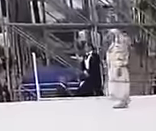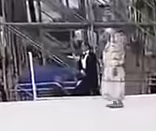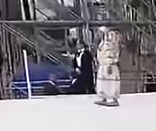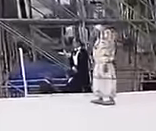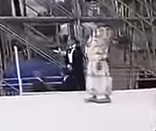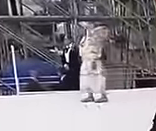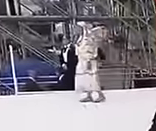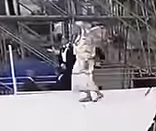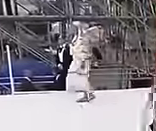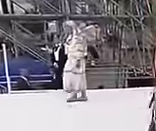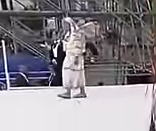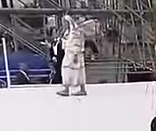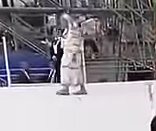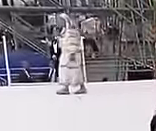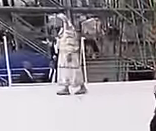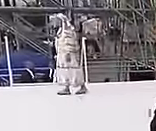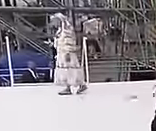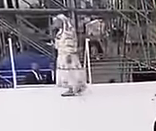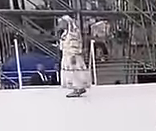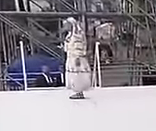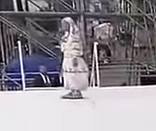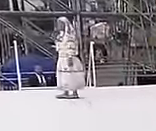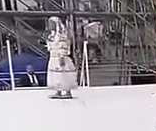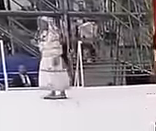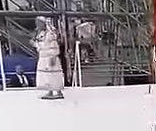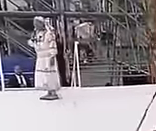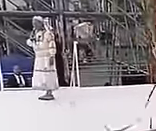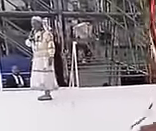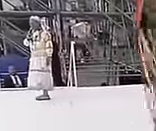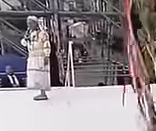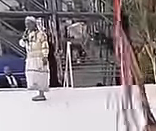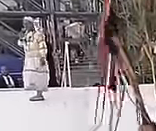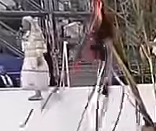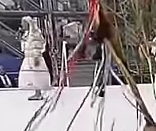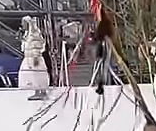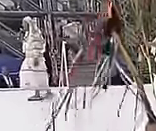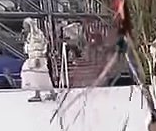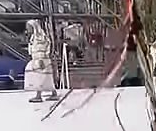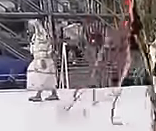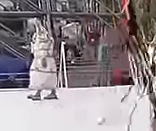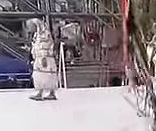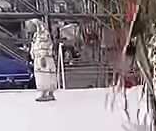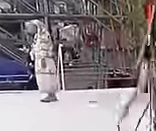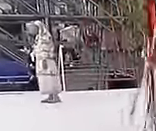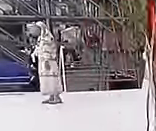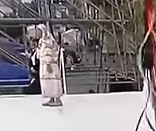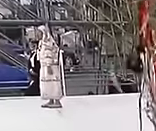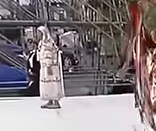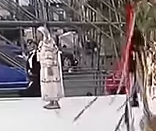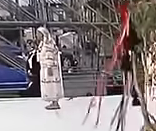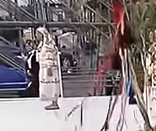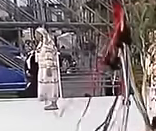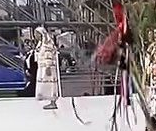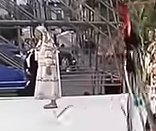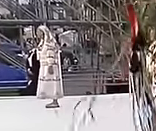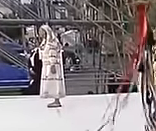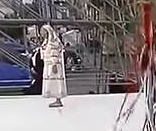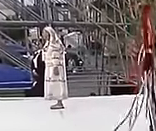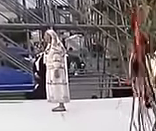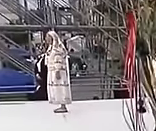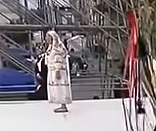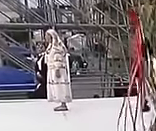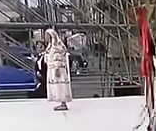Ciudadanes mexicanas y mexicanos, a continuación entonaremos el